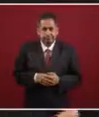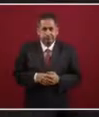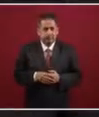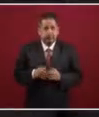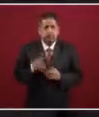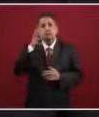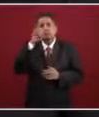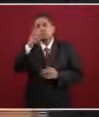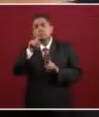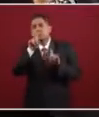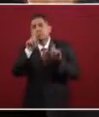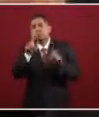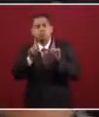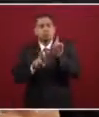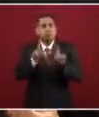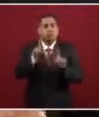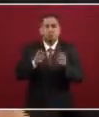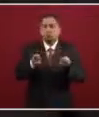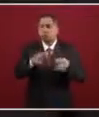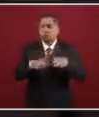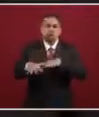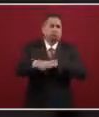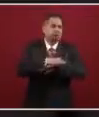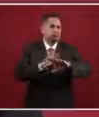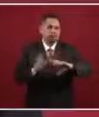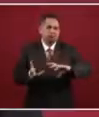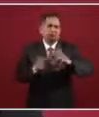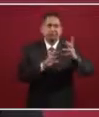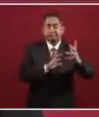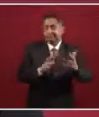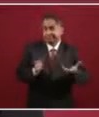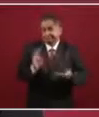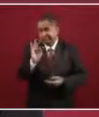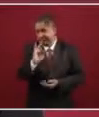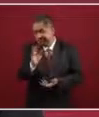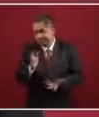incierta, de ingobernabilidad.